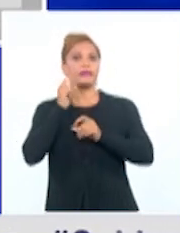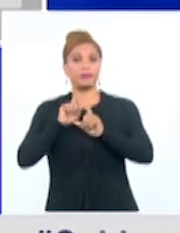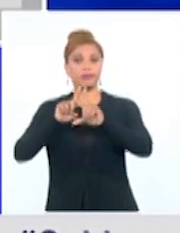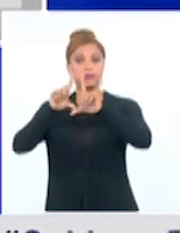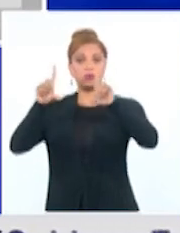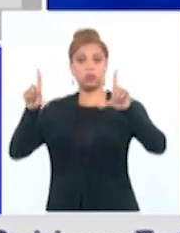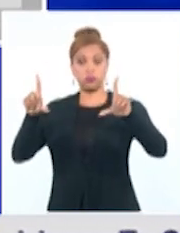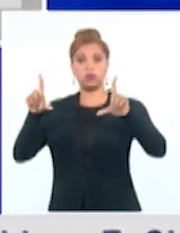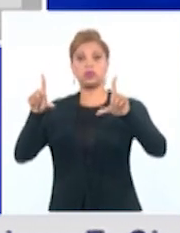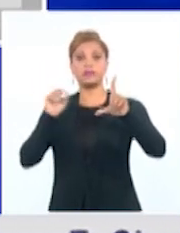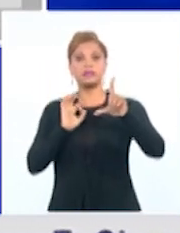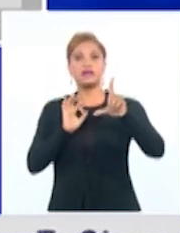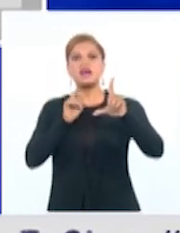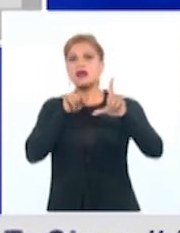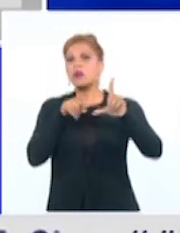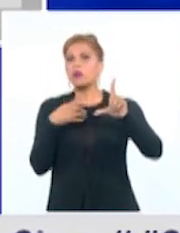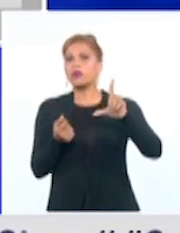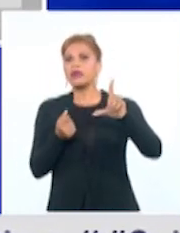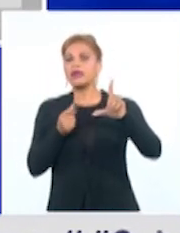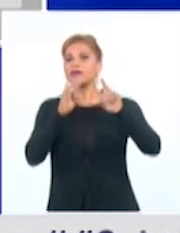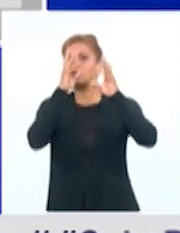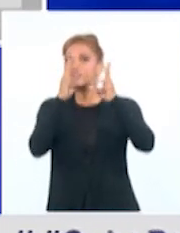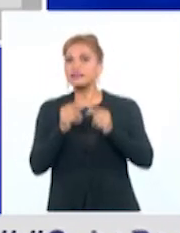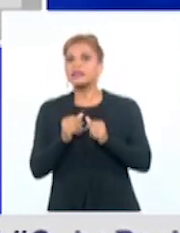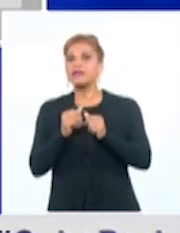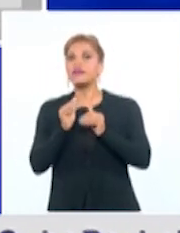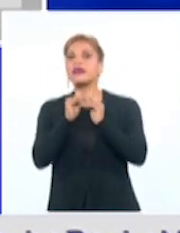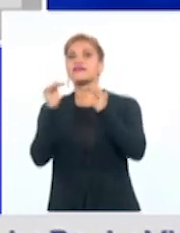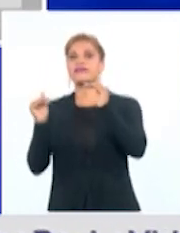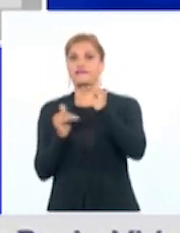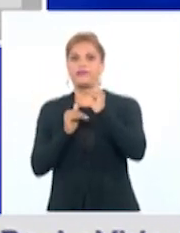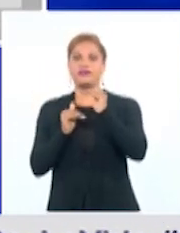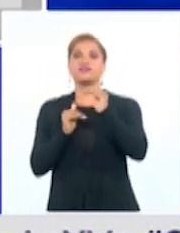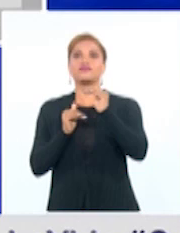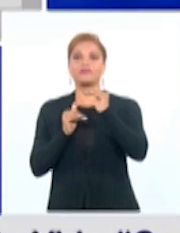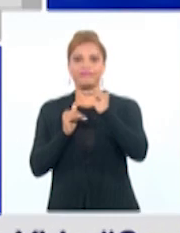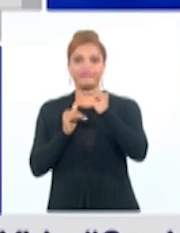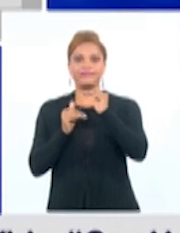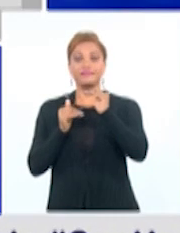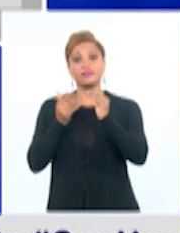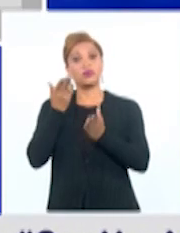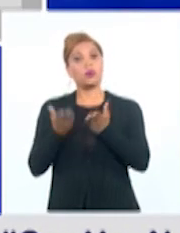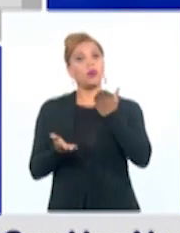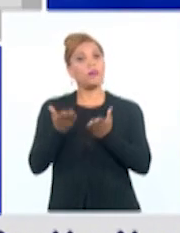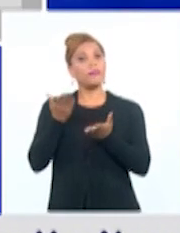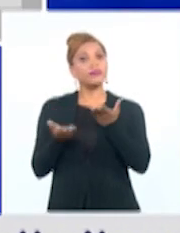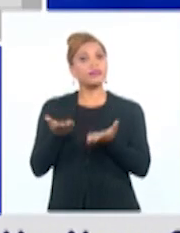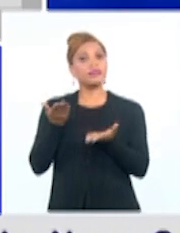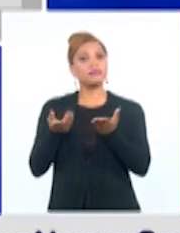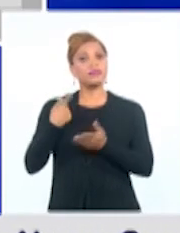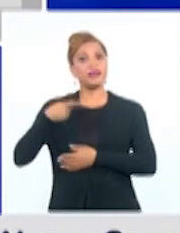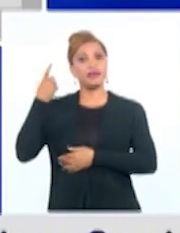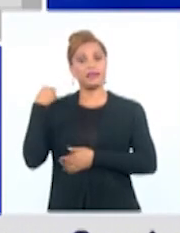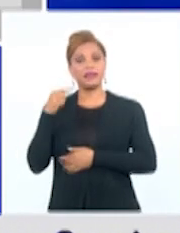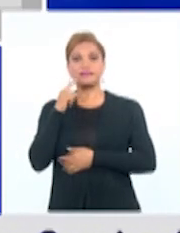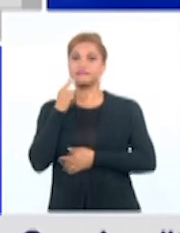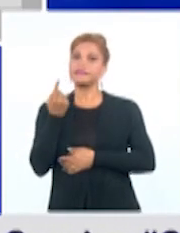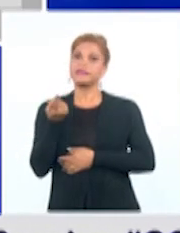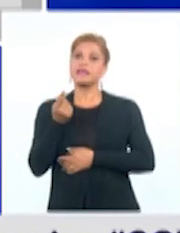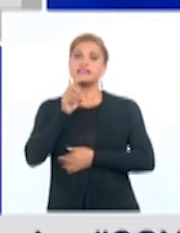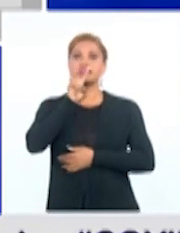gráfico, hoy con una cifra inferior a la del día de ayer. Estamos hablando de